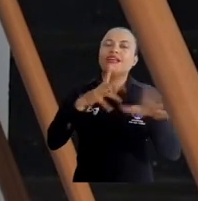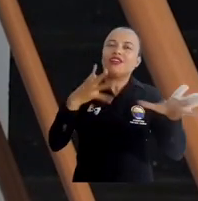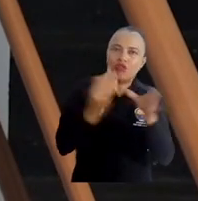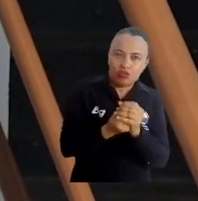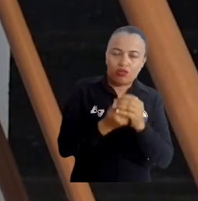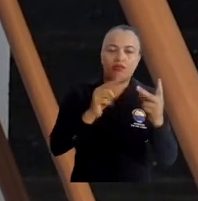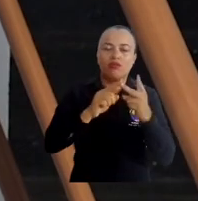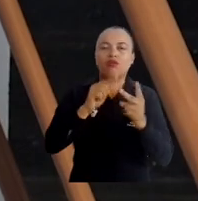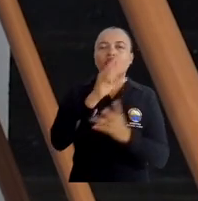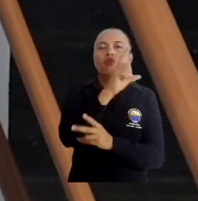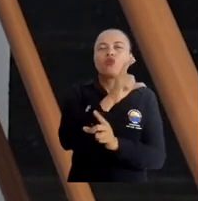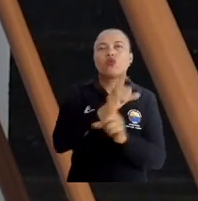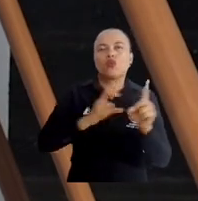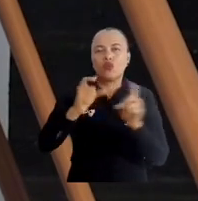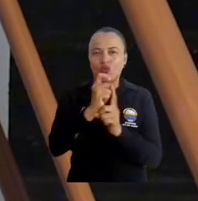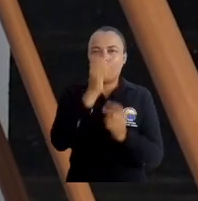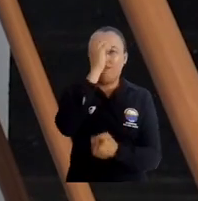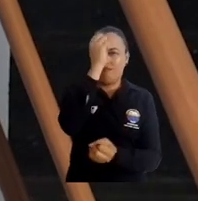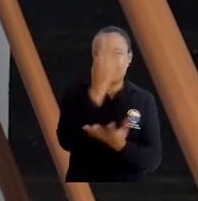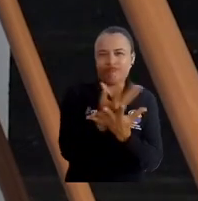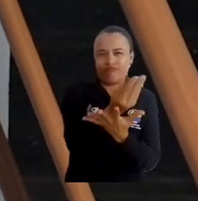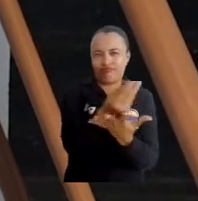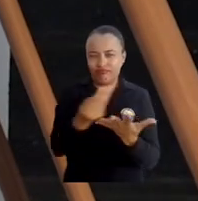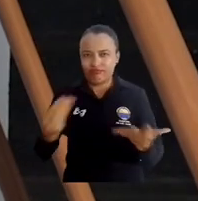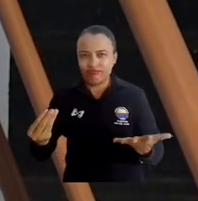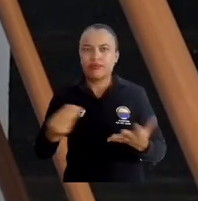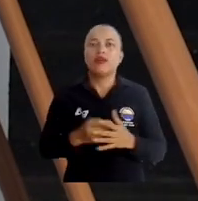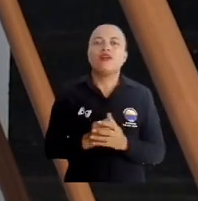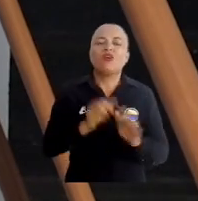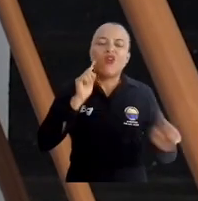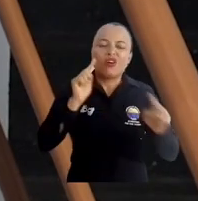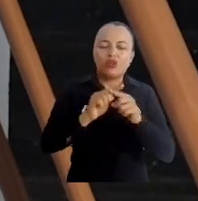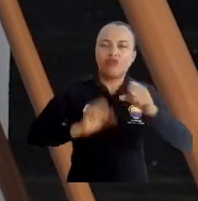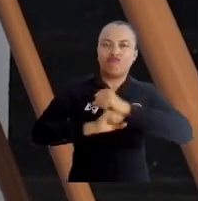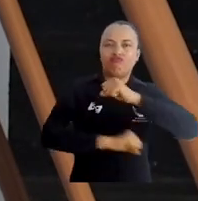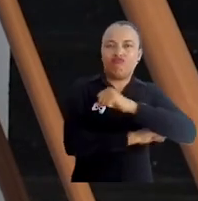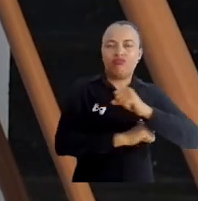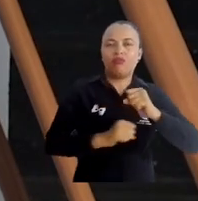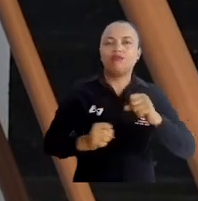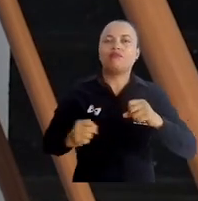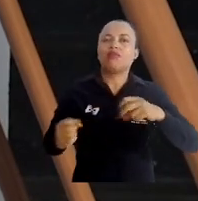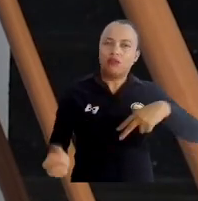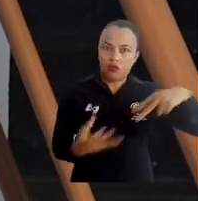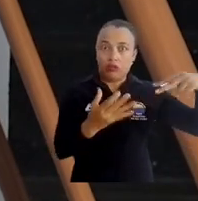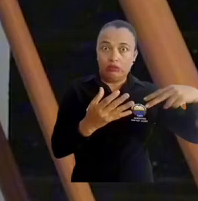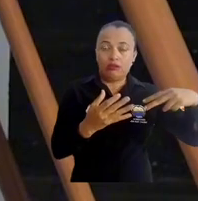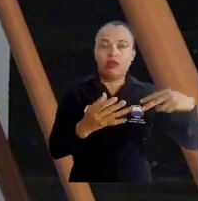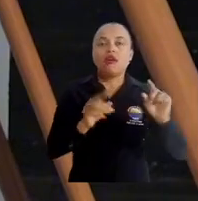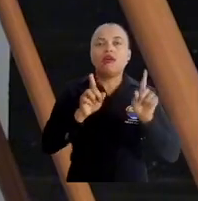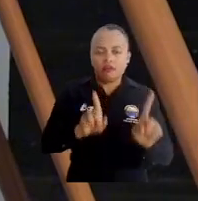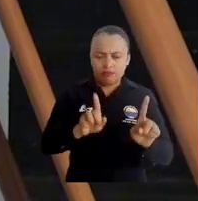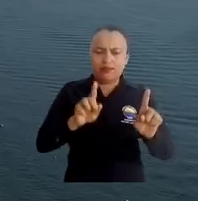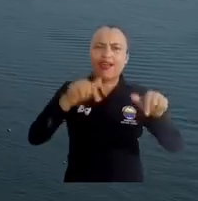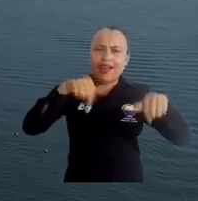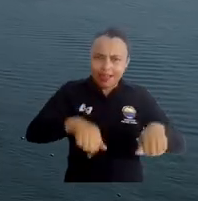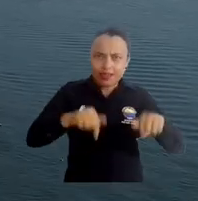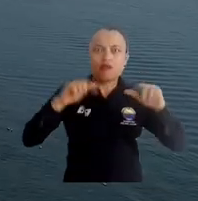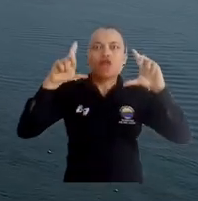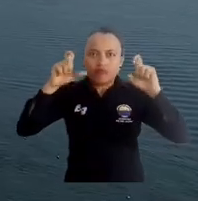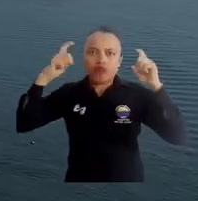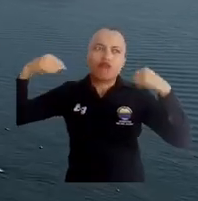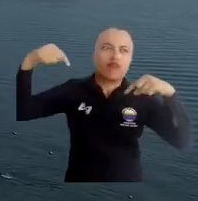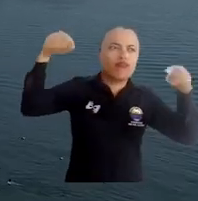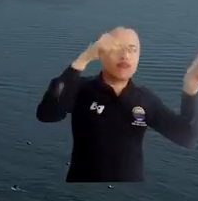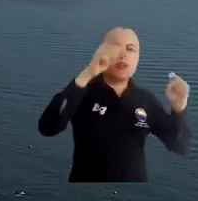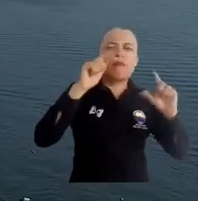la inclusión y la interculturalidad como base de la innovación. Nosotros deberíamos ser un distrito, sí, turístico, pero ¿qué tipo de